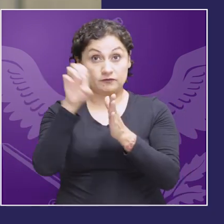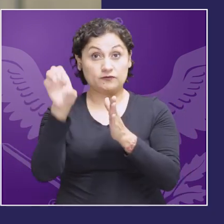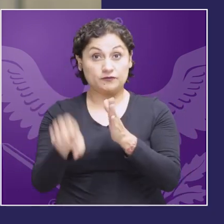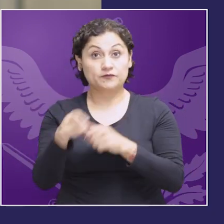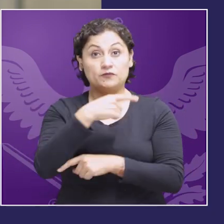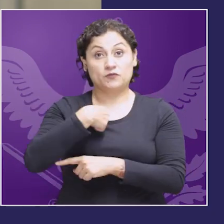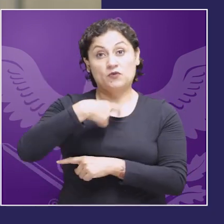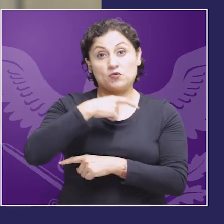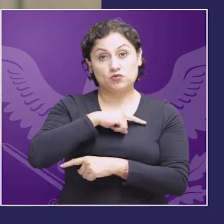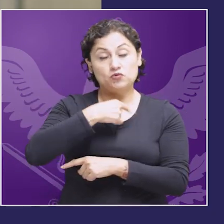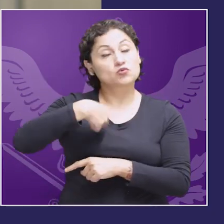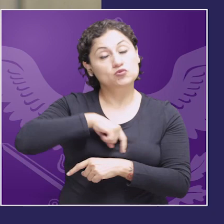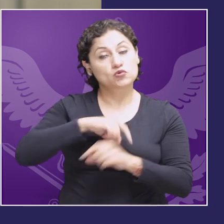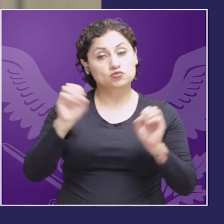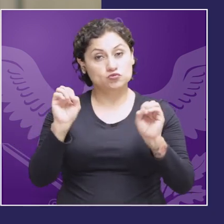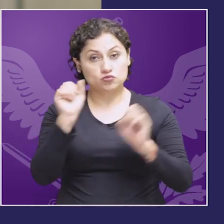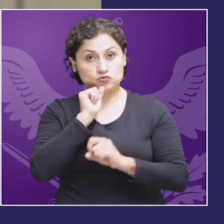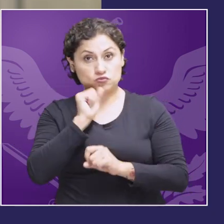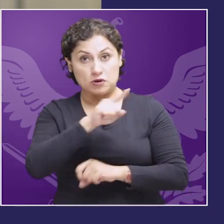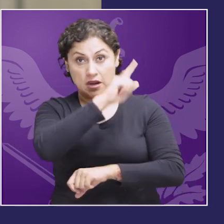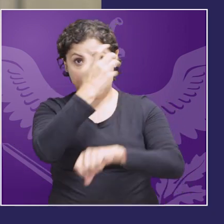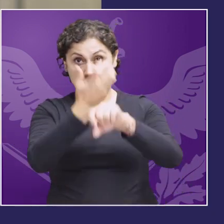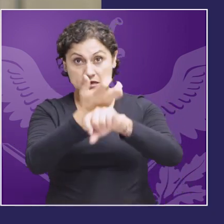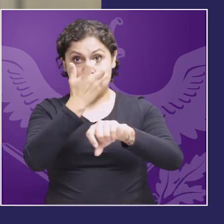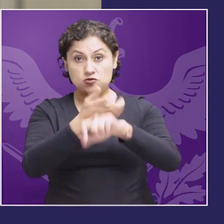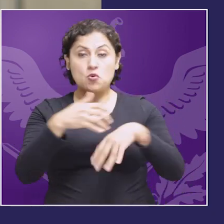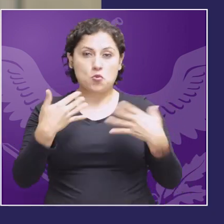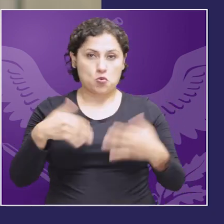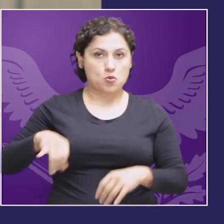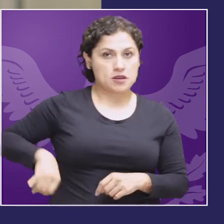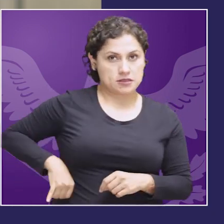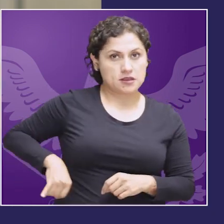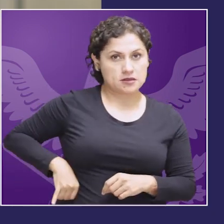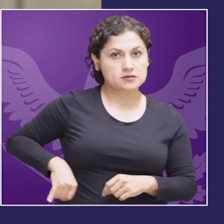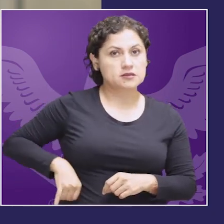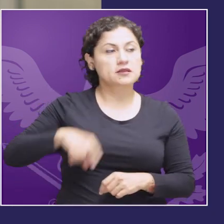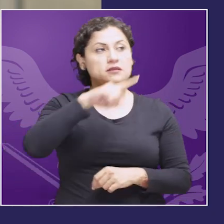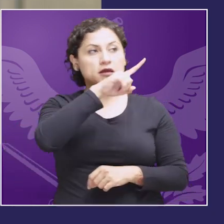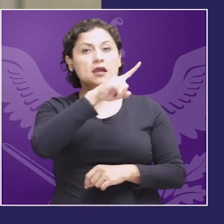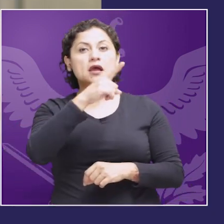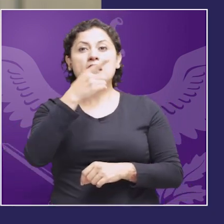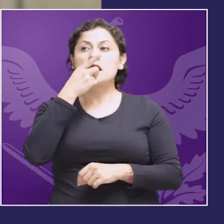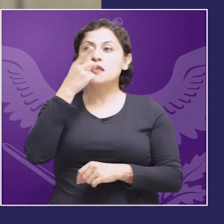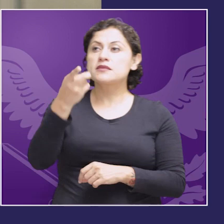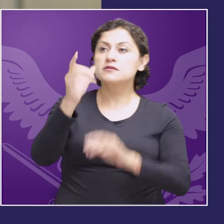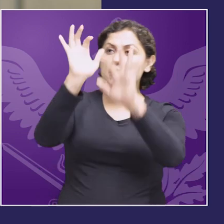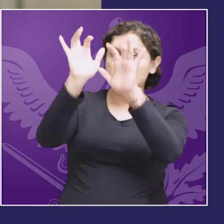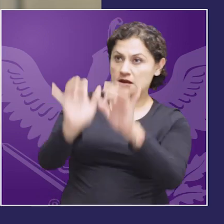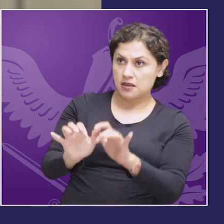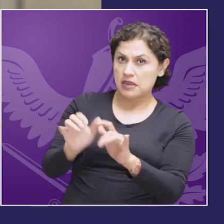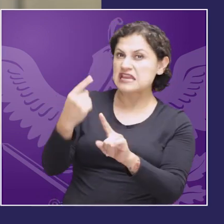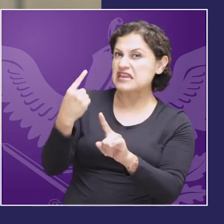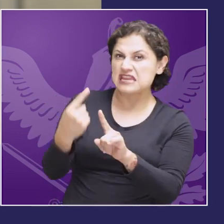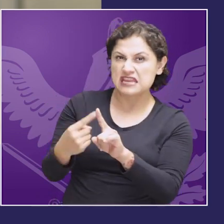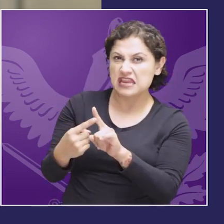Invitar a escribir las sentencias por personas que no son, sentencias paradigmáticas por personas que no son jueces y que en el fondo